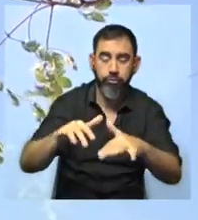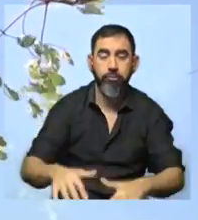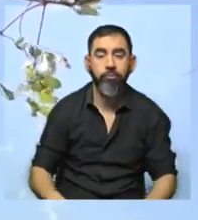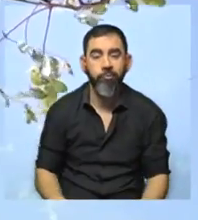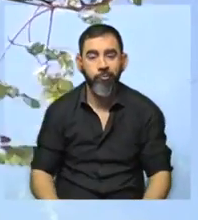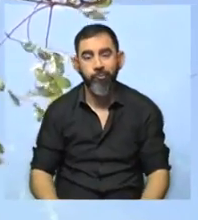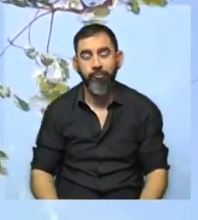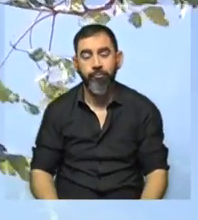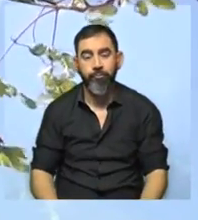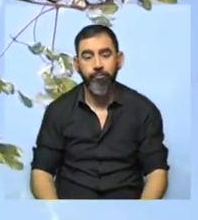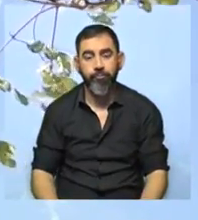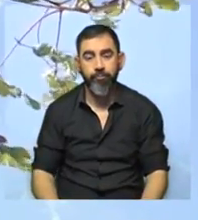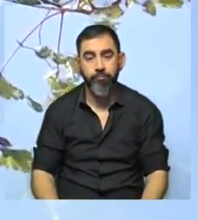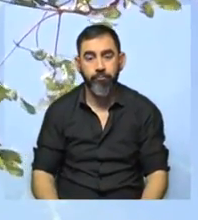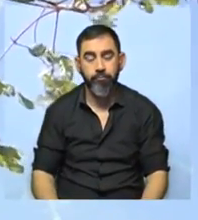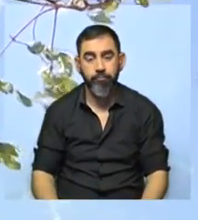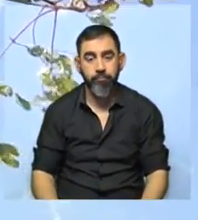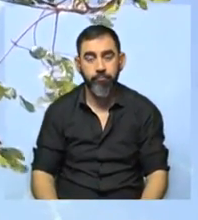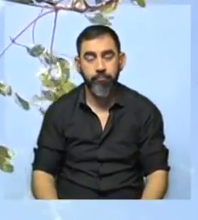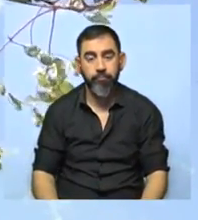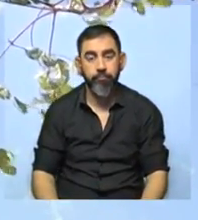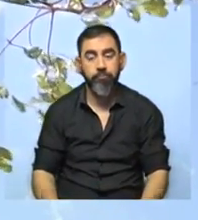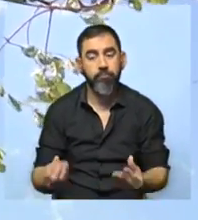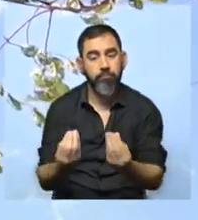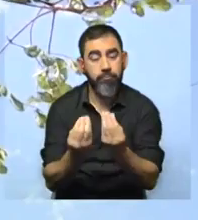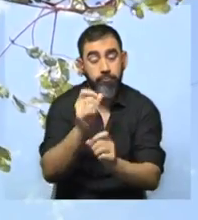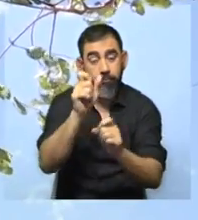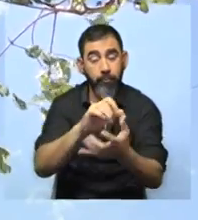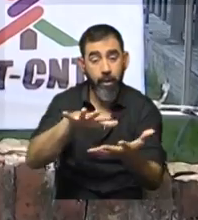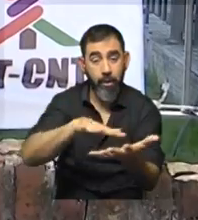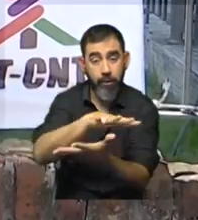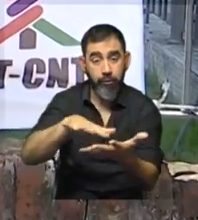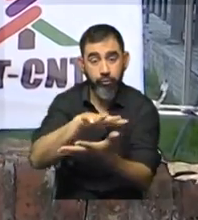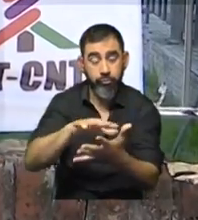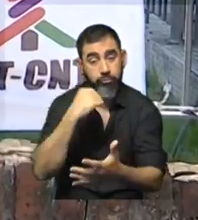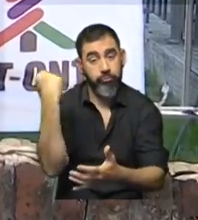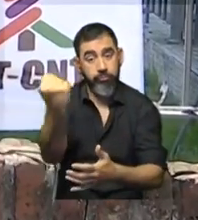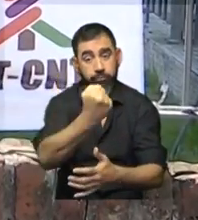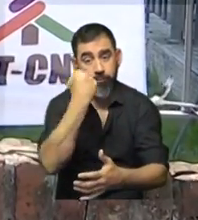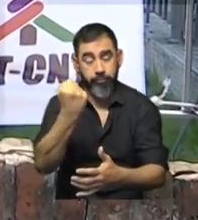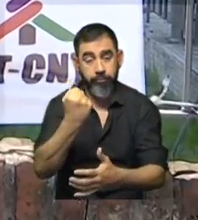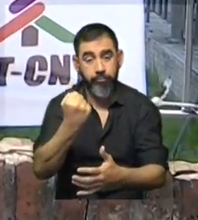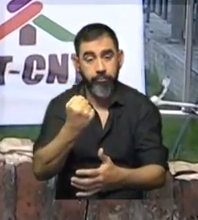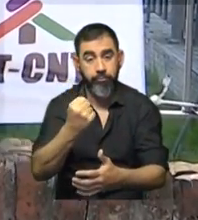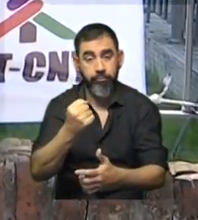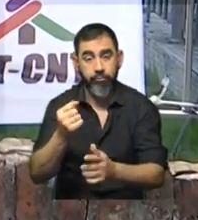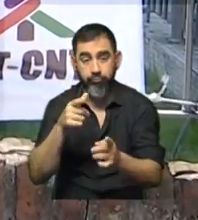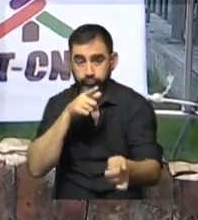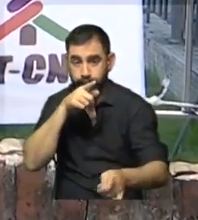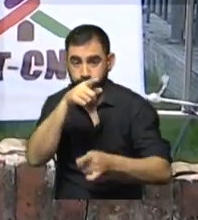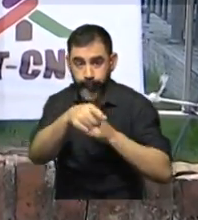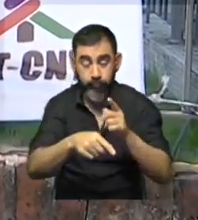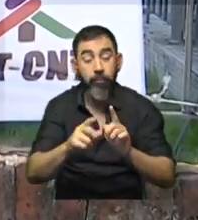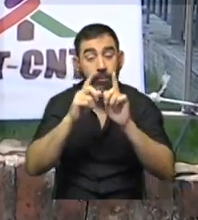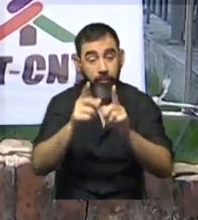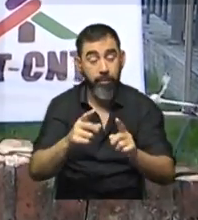central de Montevideo. Un polo sanitario importantísimo, sin duda alguna, para la zona. Pero cargó con todo y además